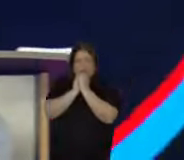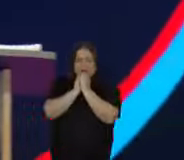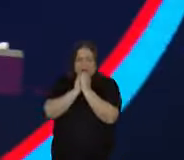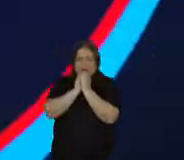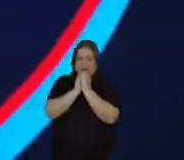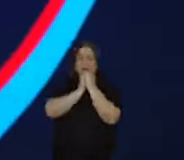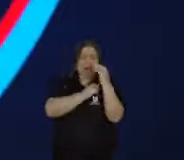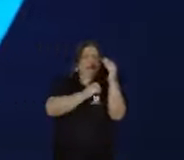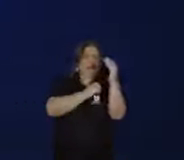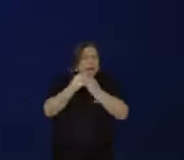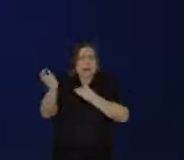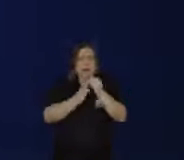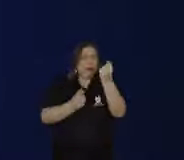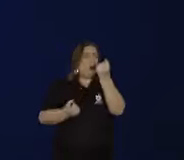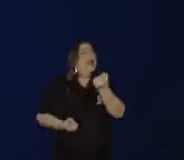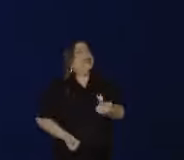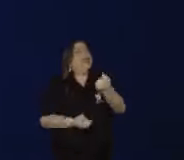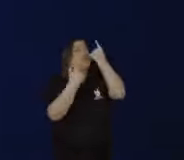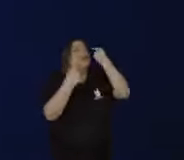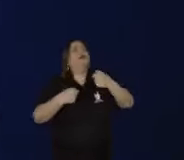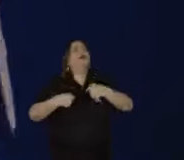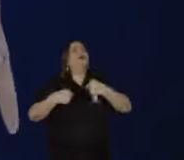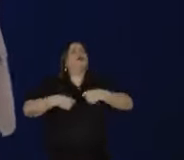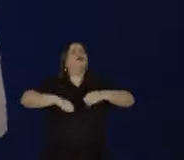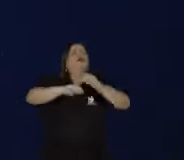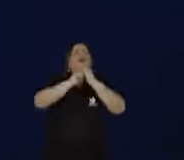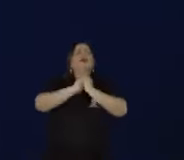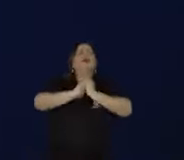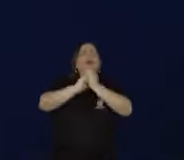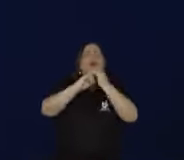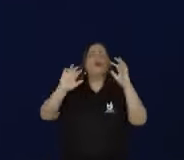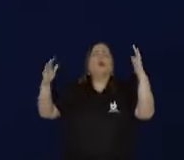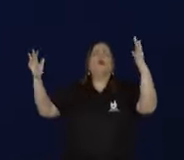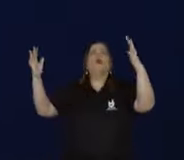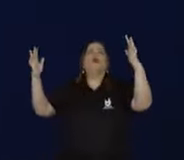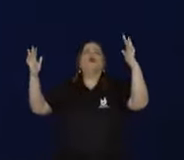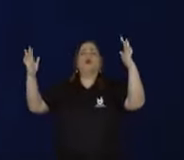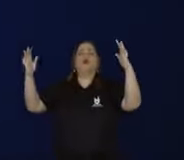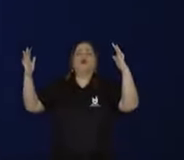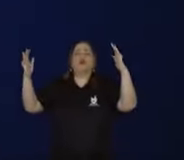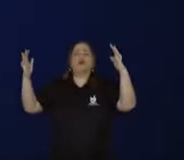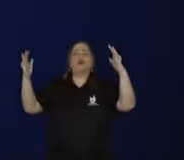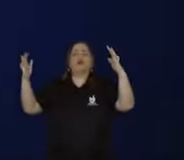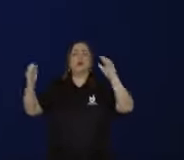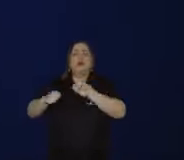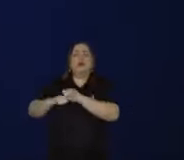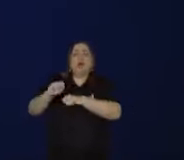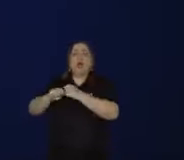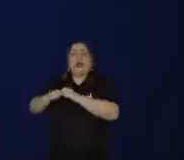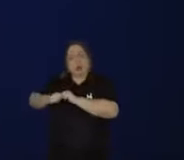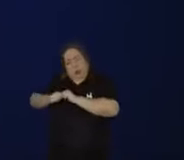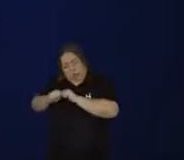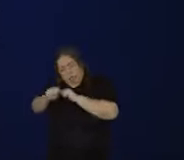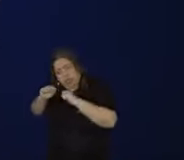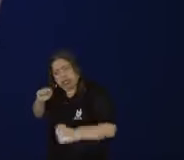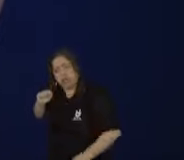no entienda, te adoramos. Oh, en el quebranto te